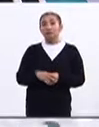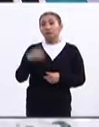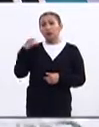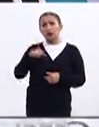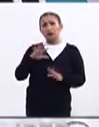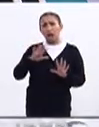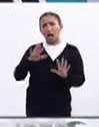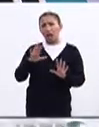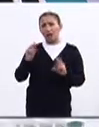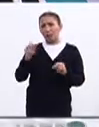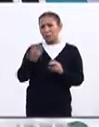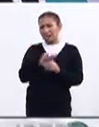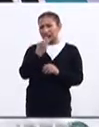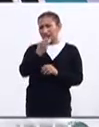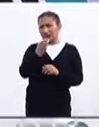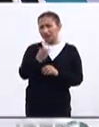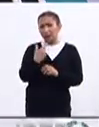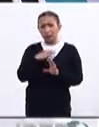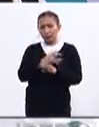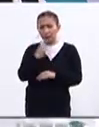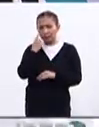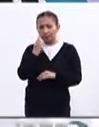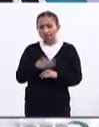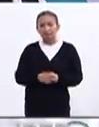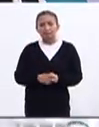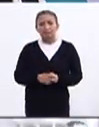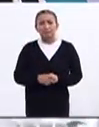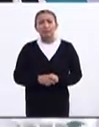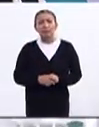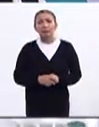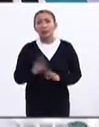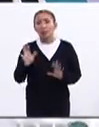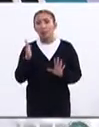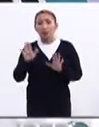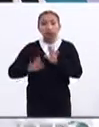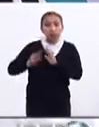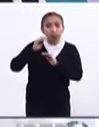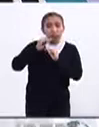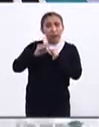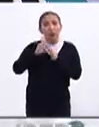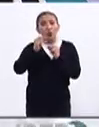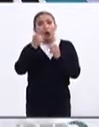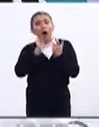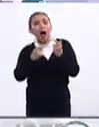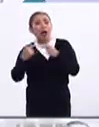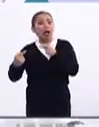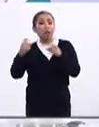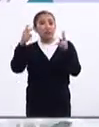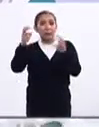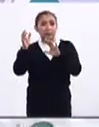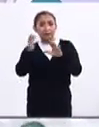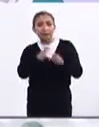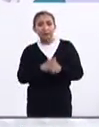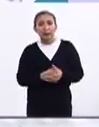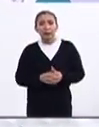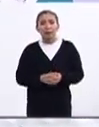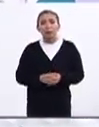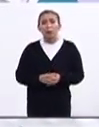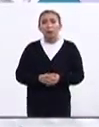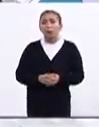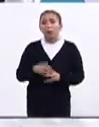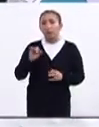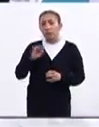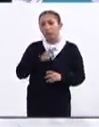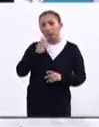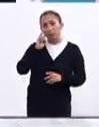parece que ya no es así. ¿En qué sentido lo digo? En términos de estabilidad, es decir, ya no está en discusión ese tema, ¿no? Y sí, en